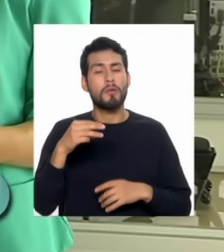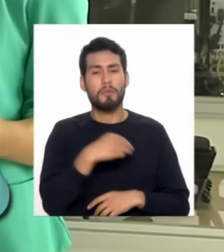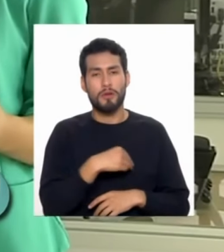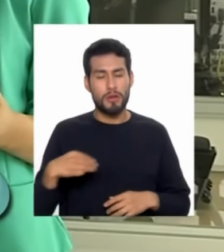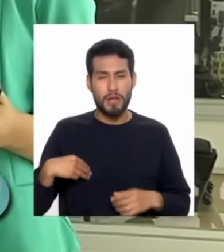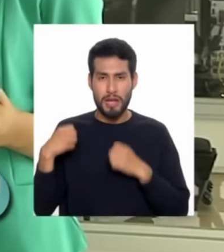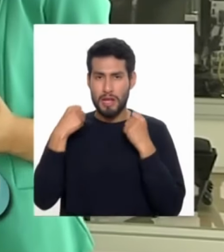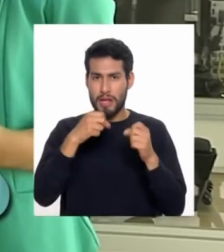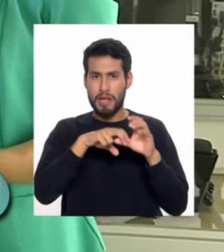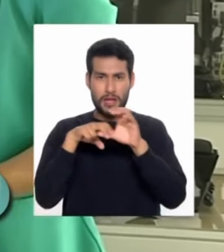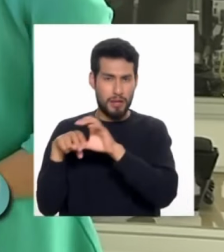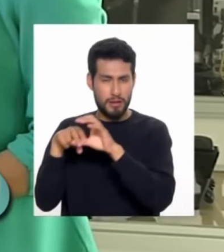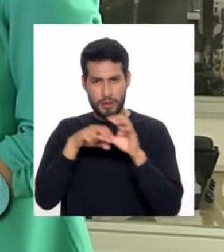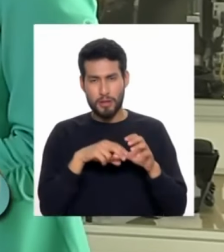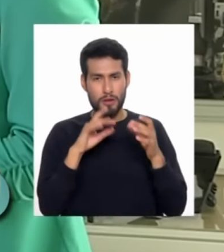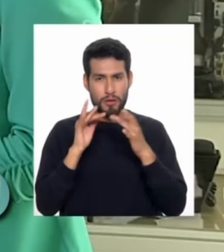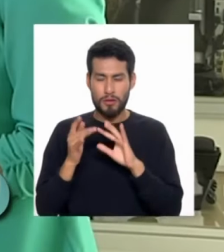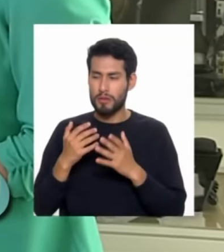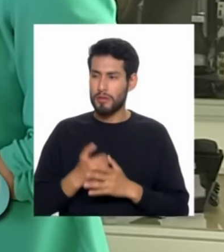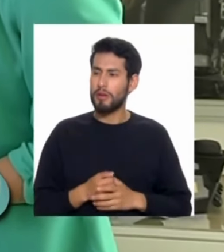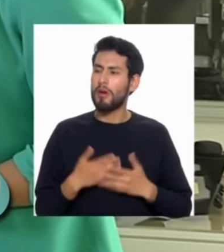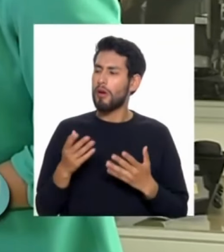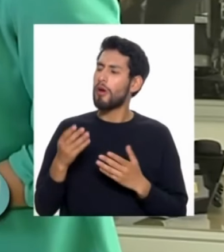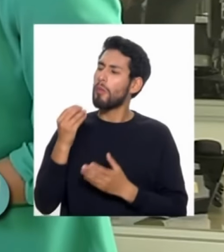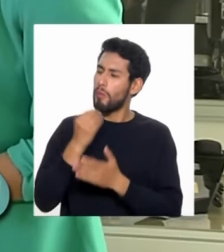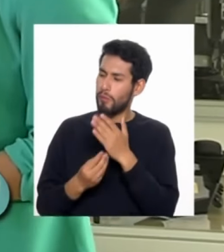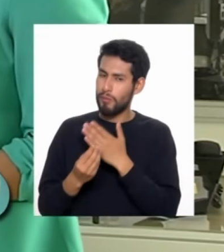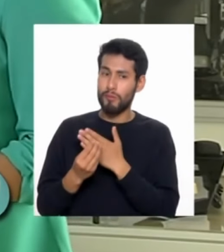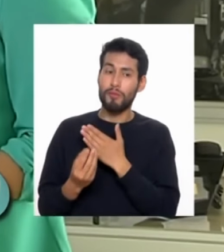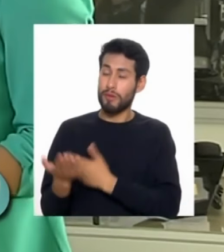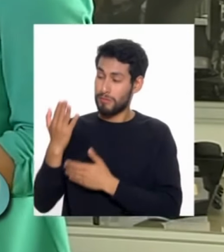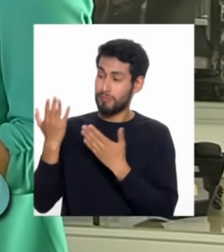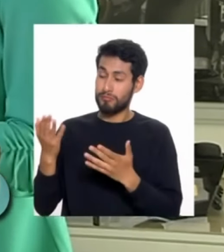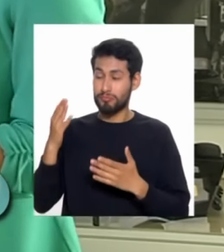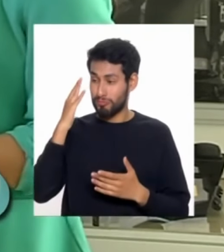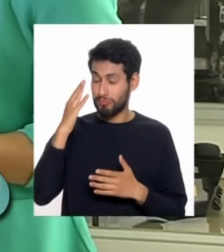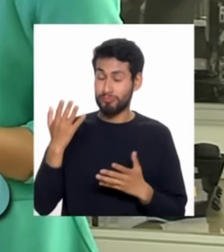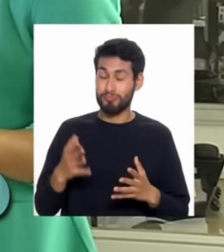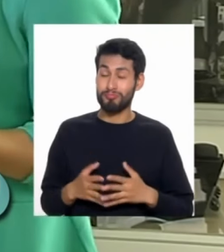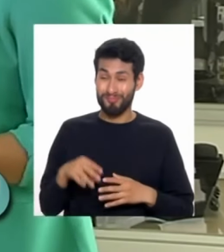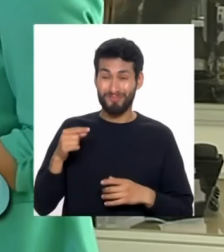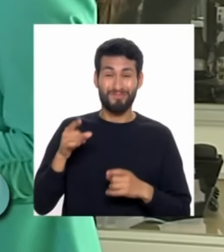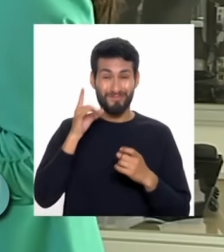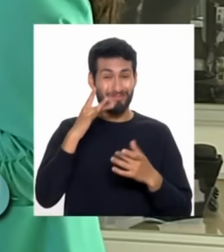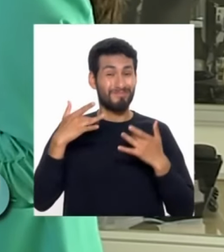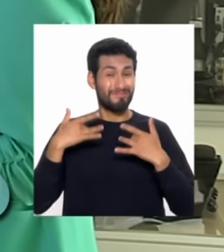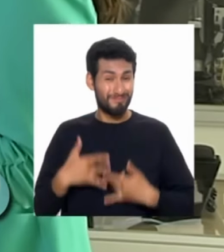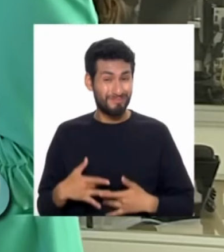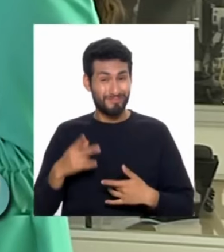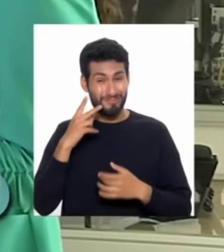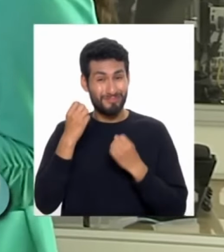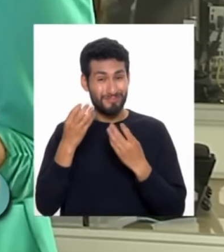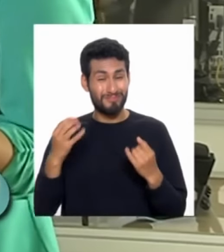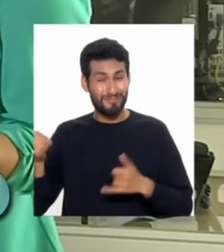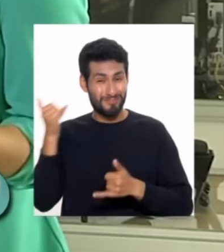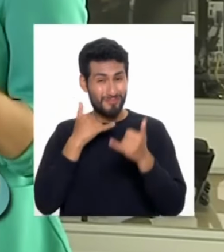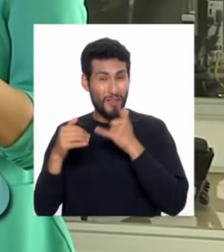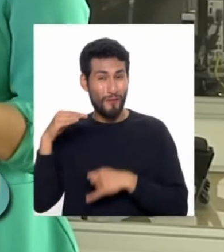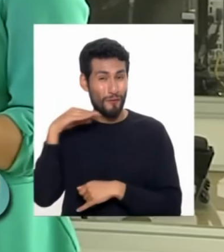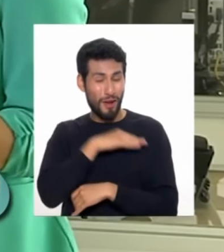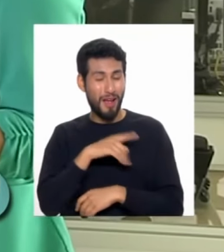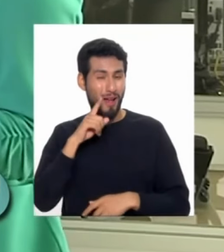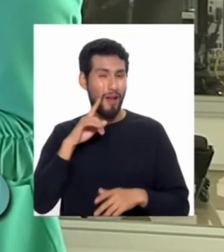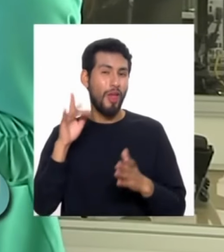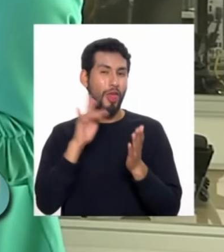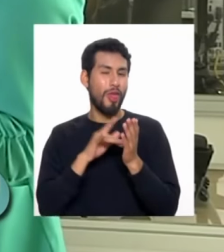de Transportes y Comunicaciones. ¿Qué tal, estimada? Buenos días. Sabemos que es bastante triste las cifras de llamadas falsas que